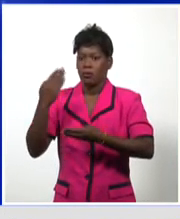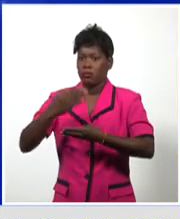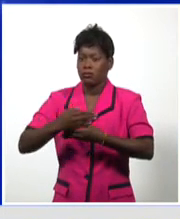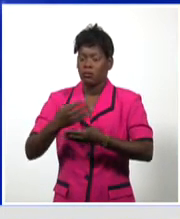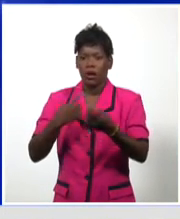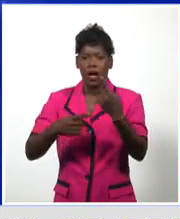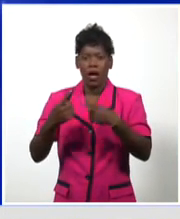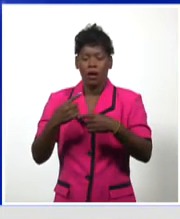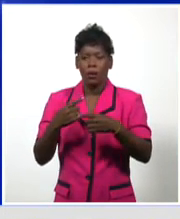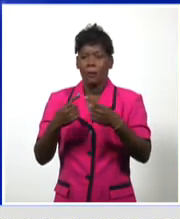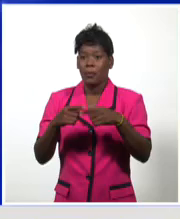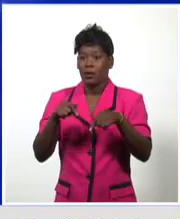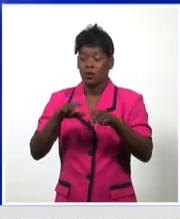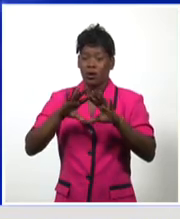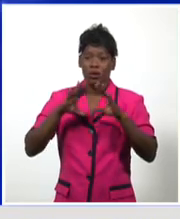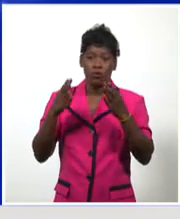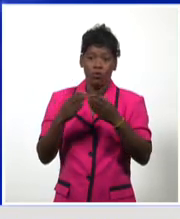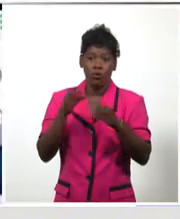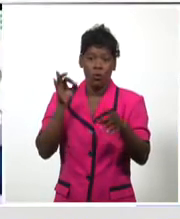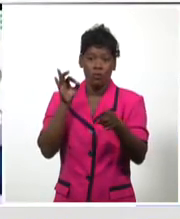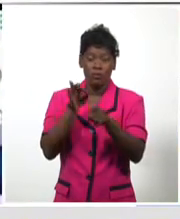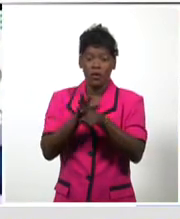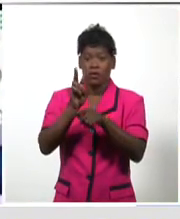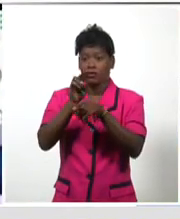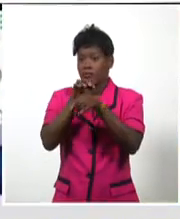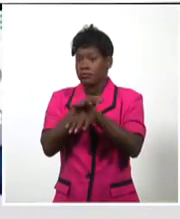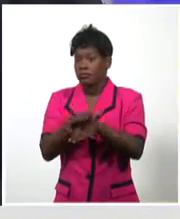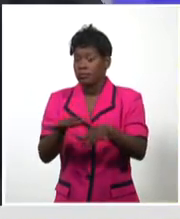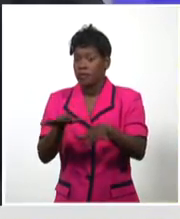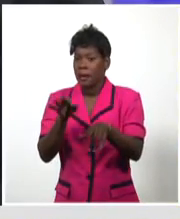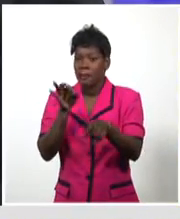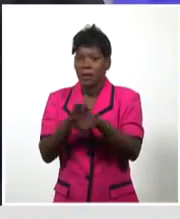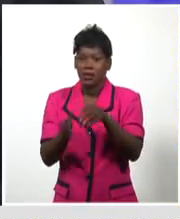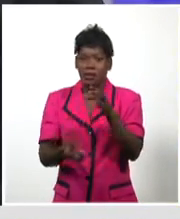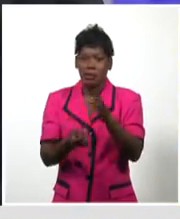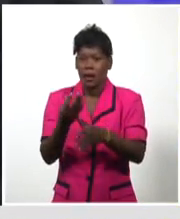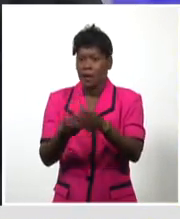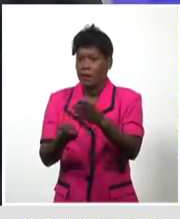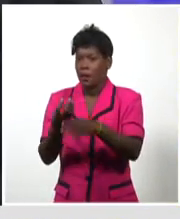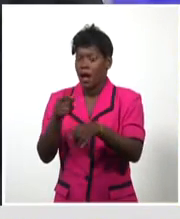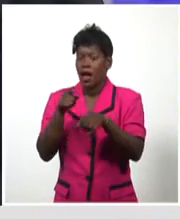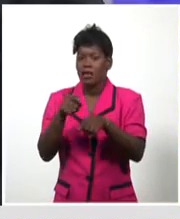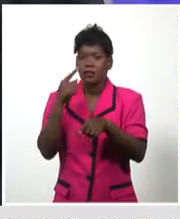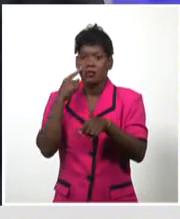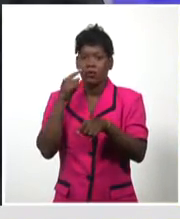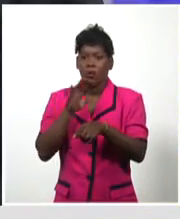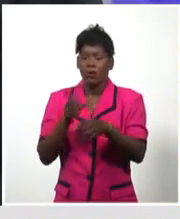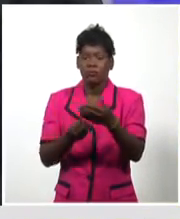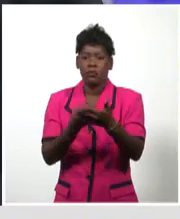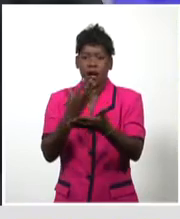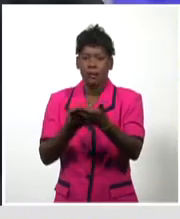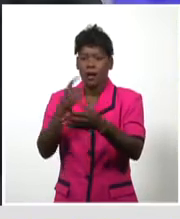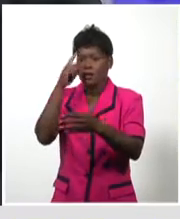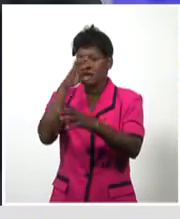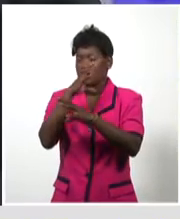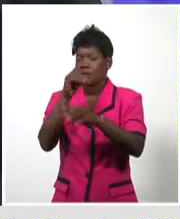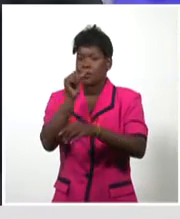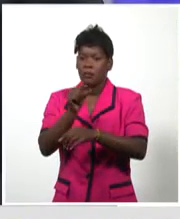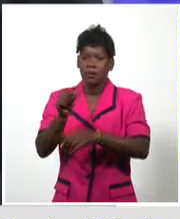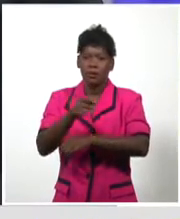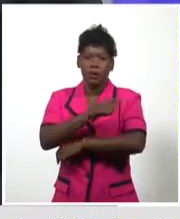en que apareció el coronavirus, empezaron a aparecer también un grupo de publicaciones, incluso publicaciones científicas en varios países, sobre todo